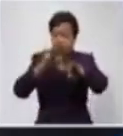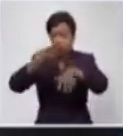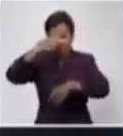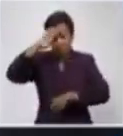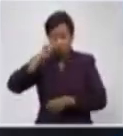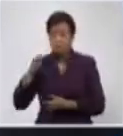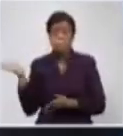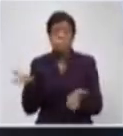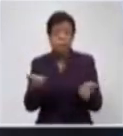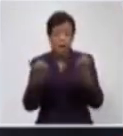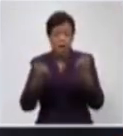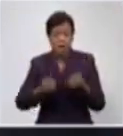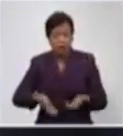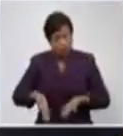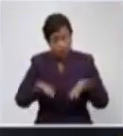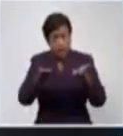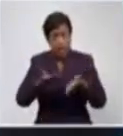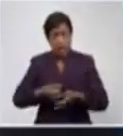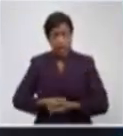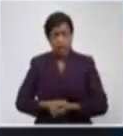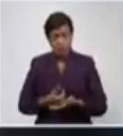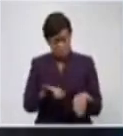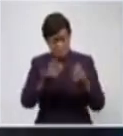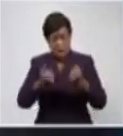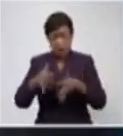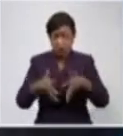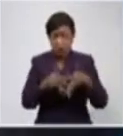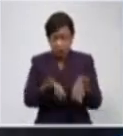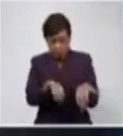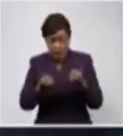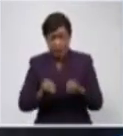vengan para acá. Dale, vengan.